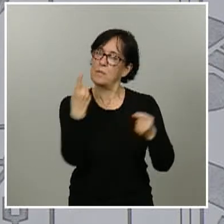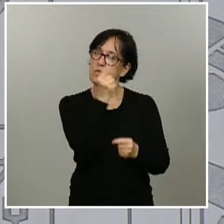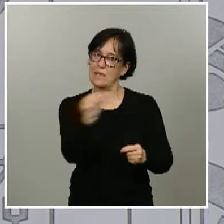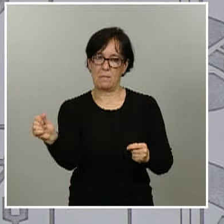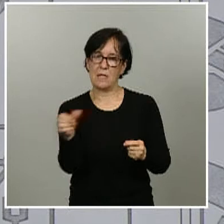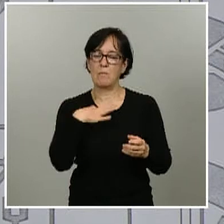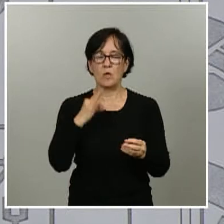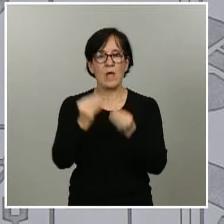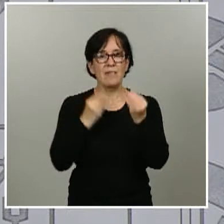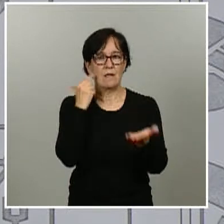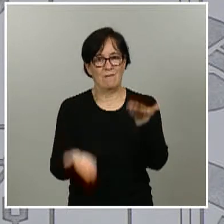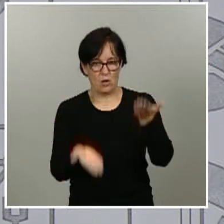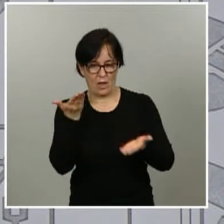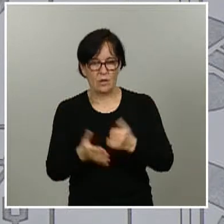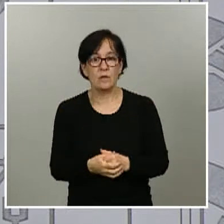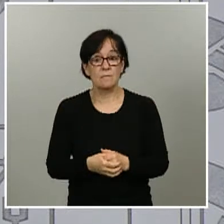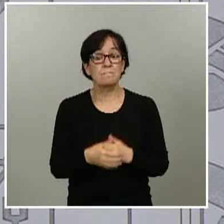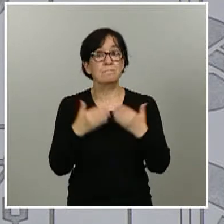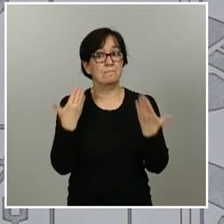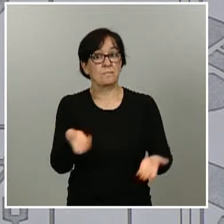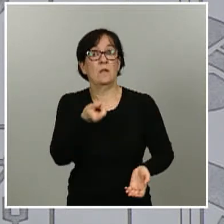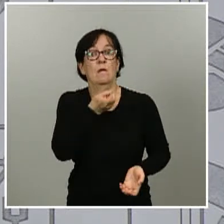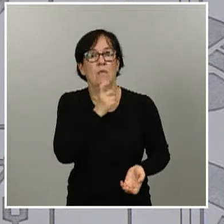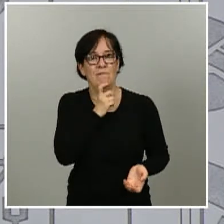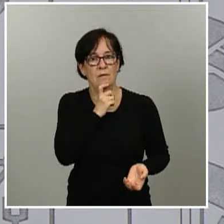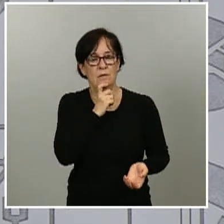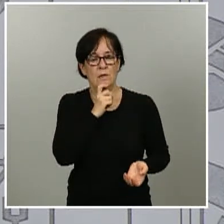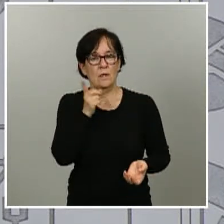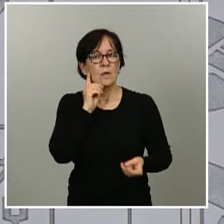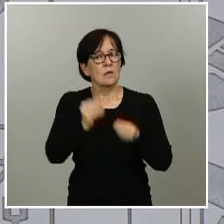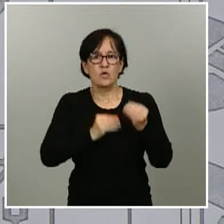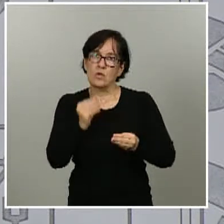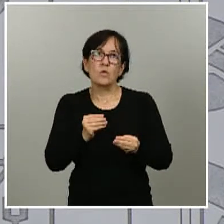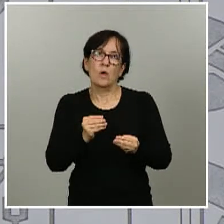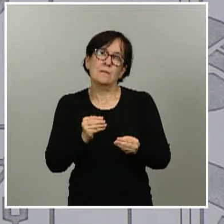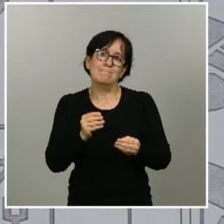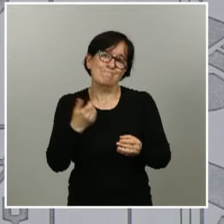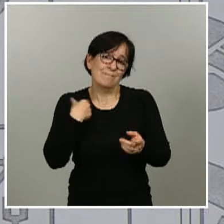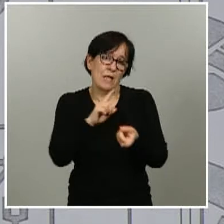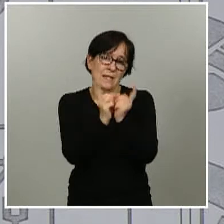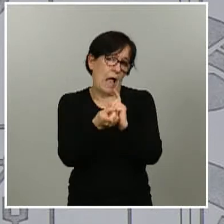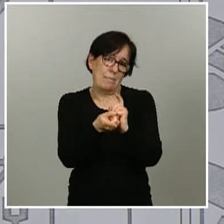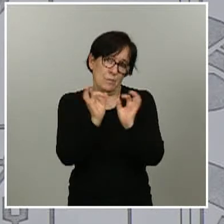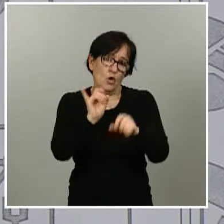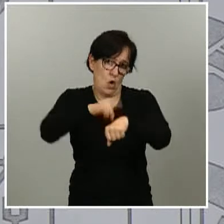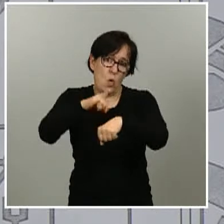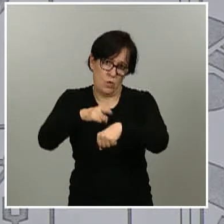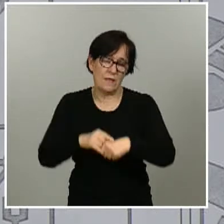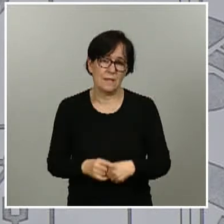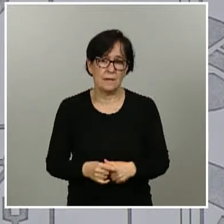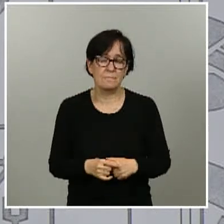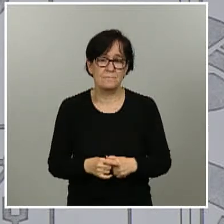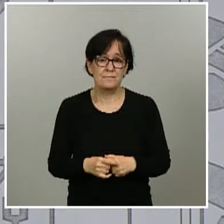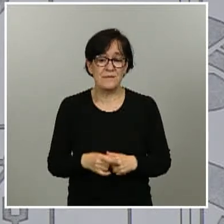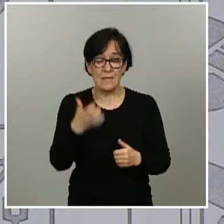esas valoraciones. Con lo cual es difícil que no se mantenga esos cambios los lunes. Si vamos a